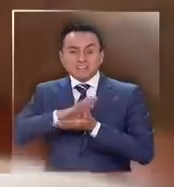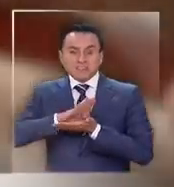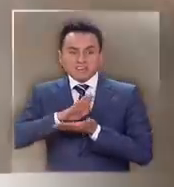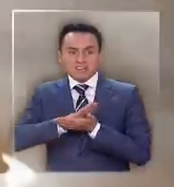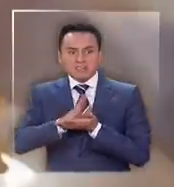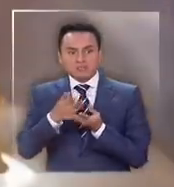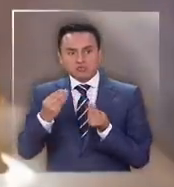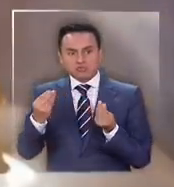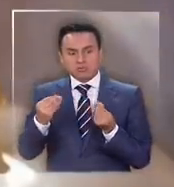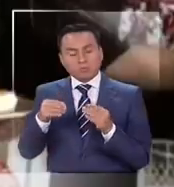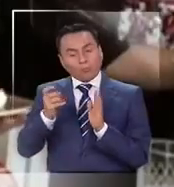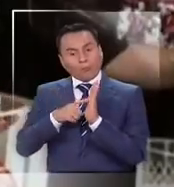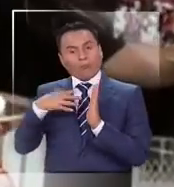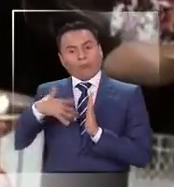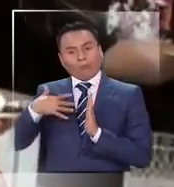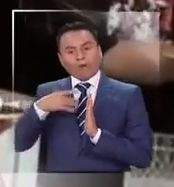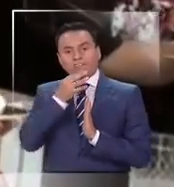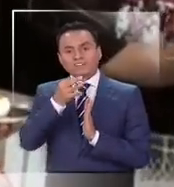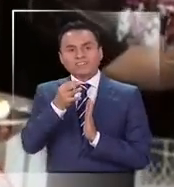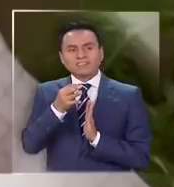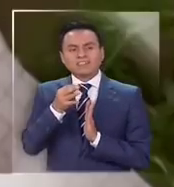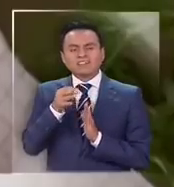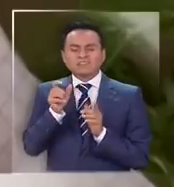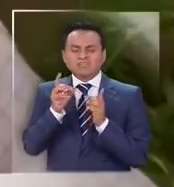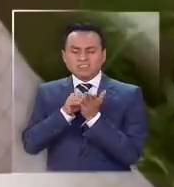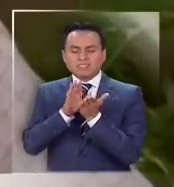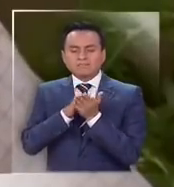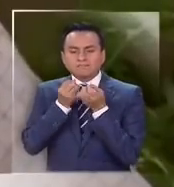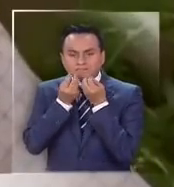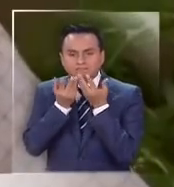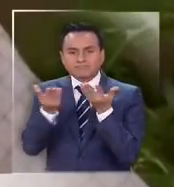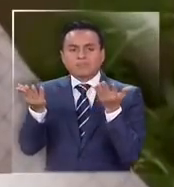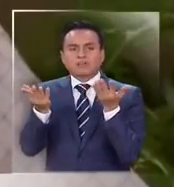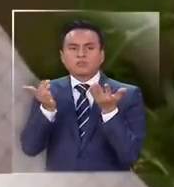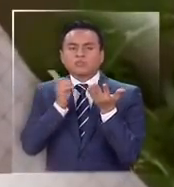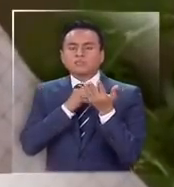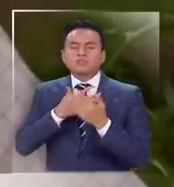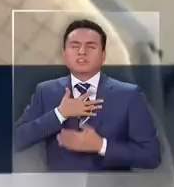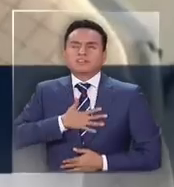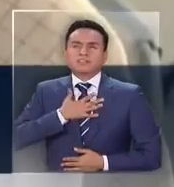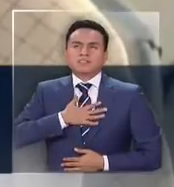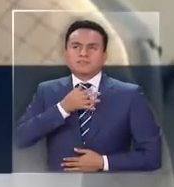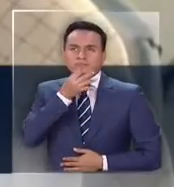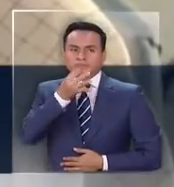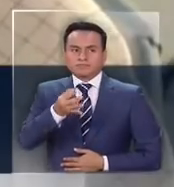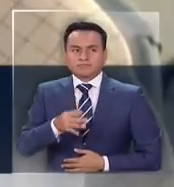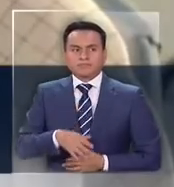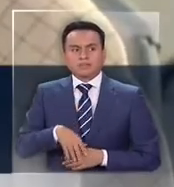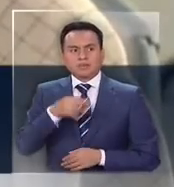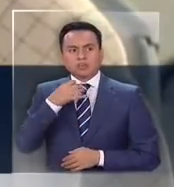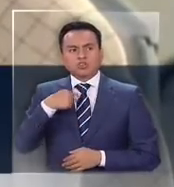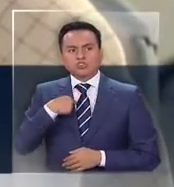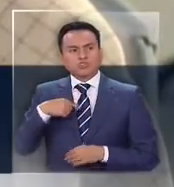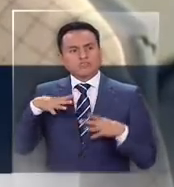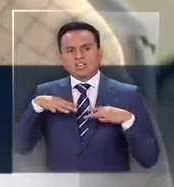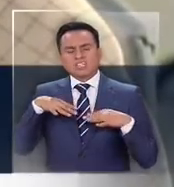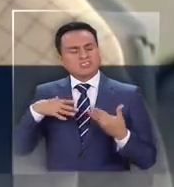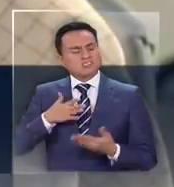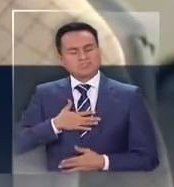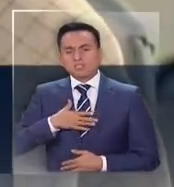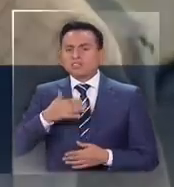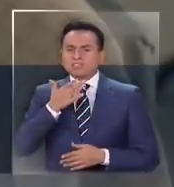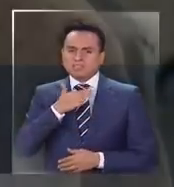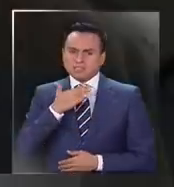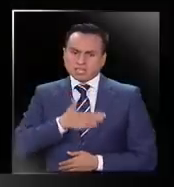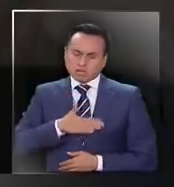para muchos es un récord, él usó esta fecha para manifestar su último deseo. No, I'm not happy. I want